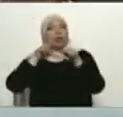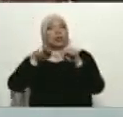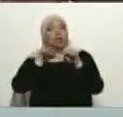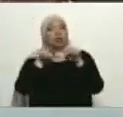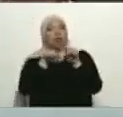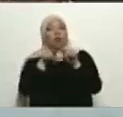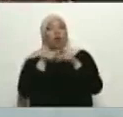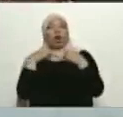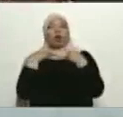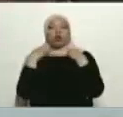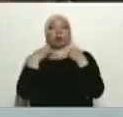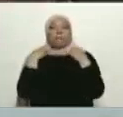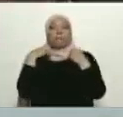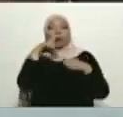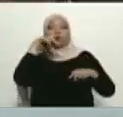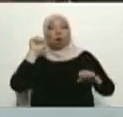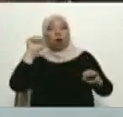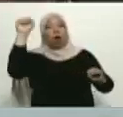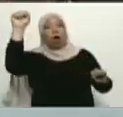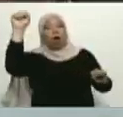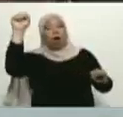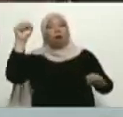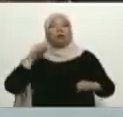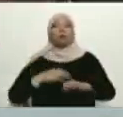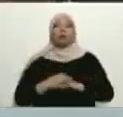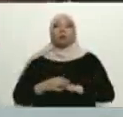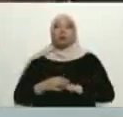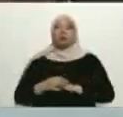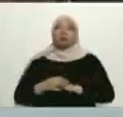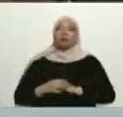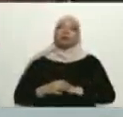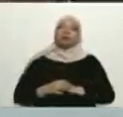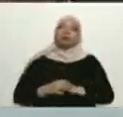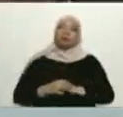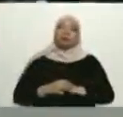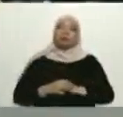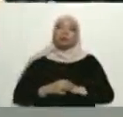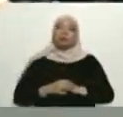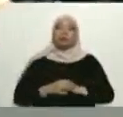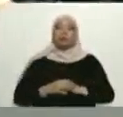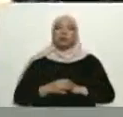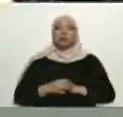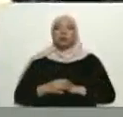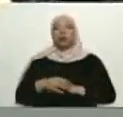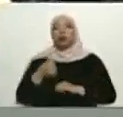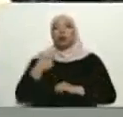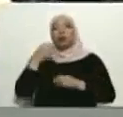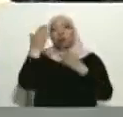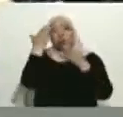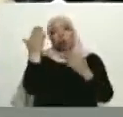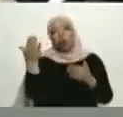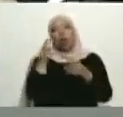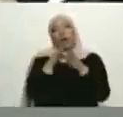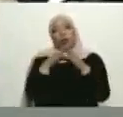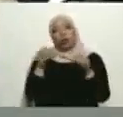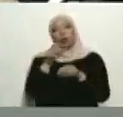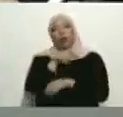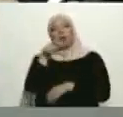tú qué viste no cuéntanos bueno ciertamente saludar al pueblo venezolano felicitarlos también